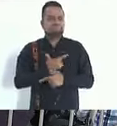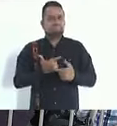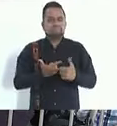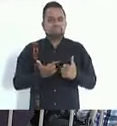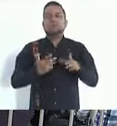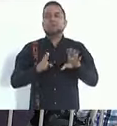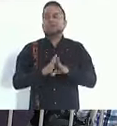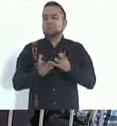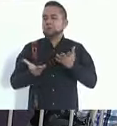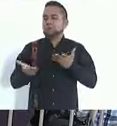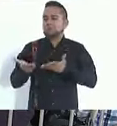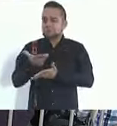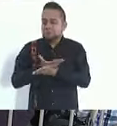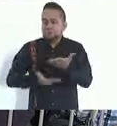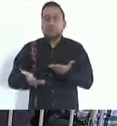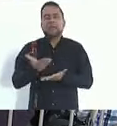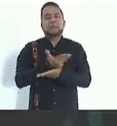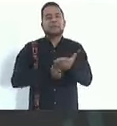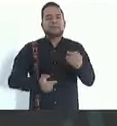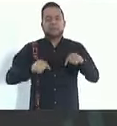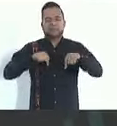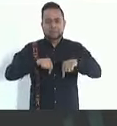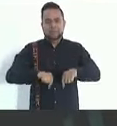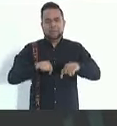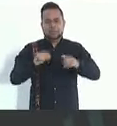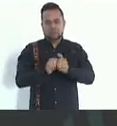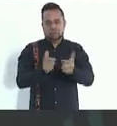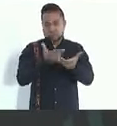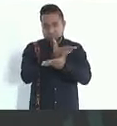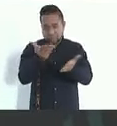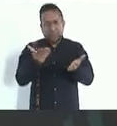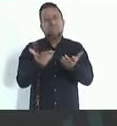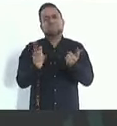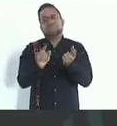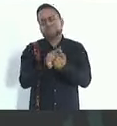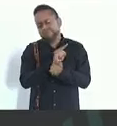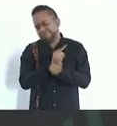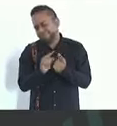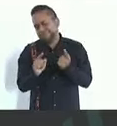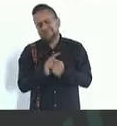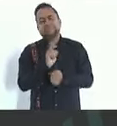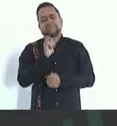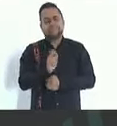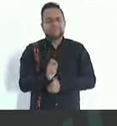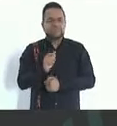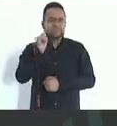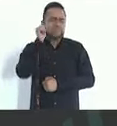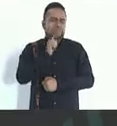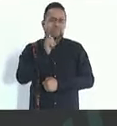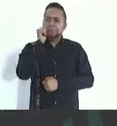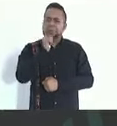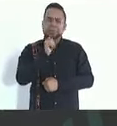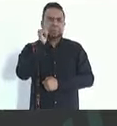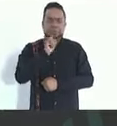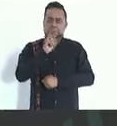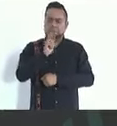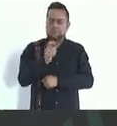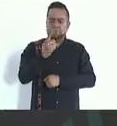convivir aquí con ustedes todos los 21 de